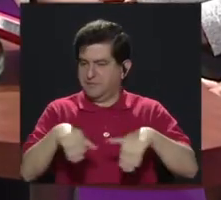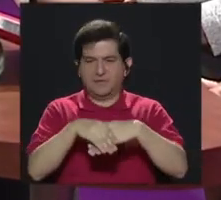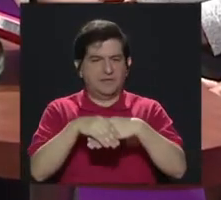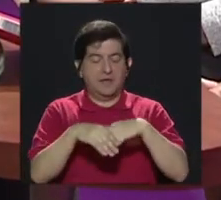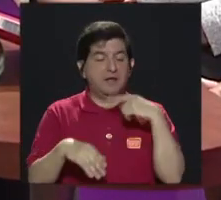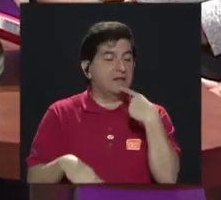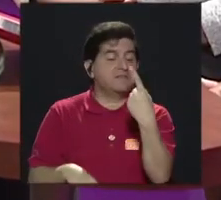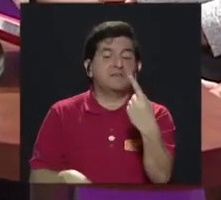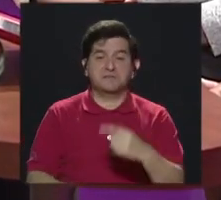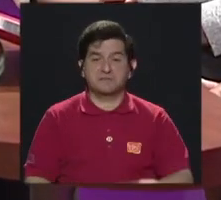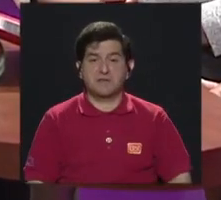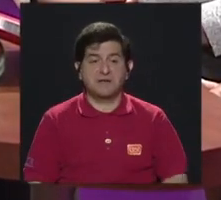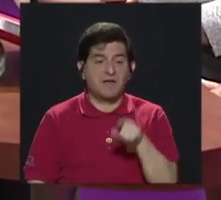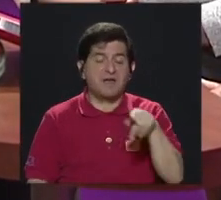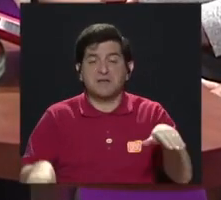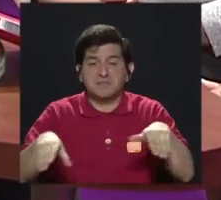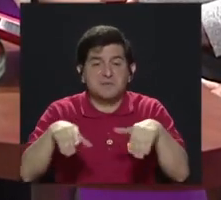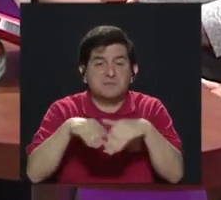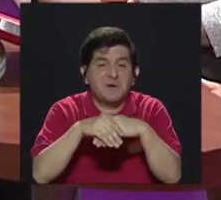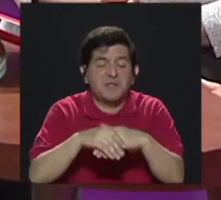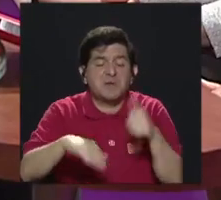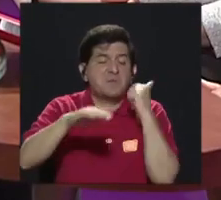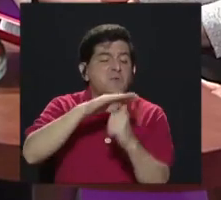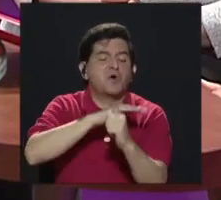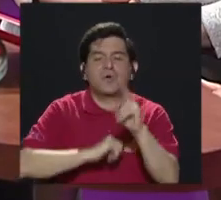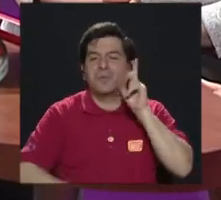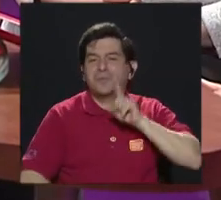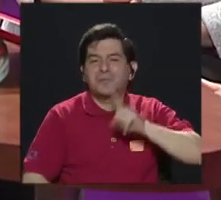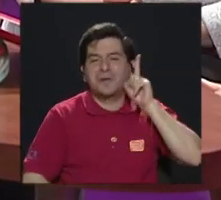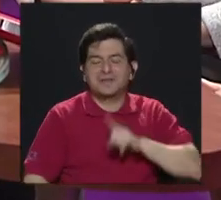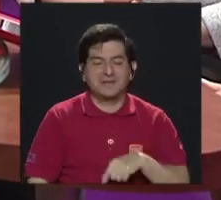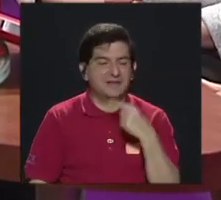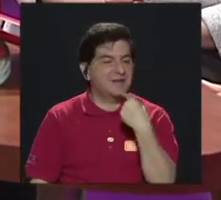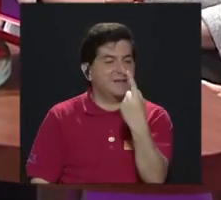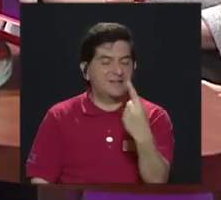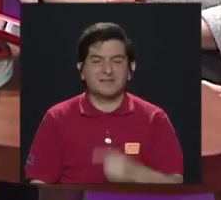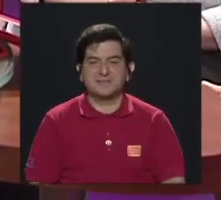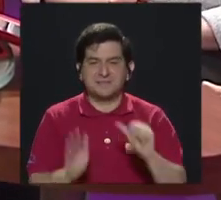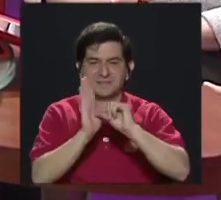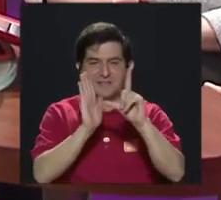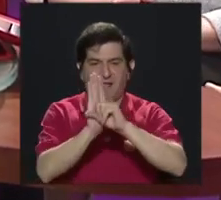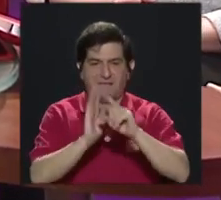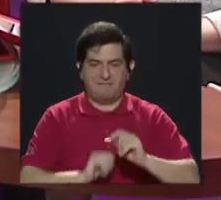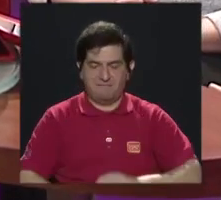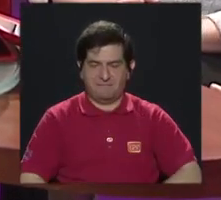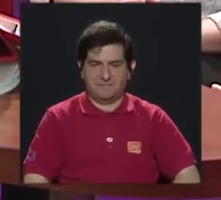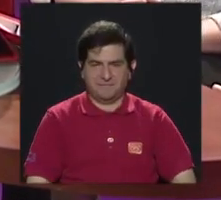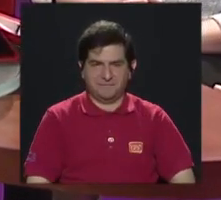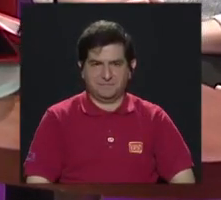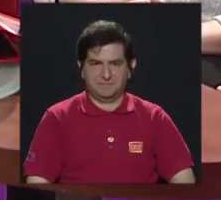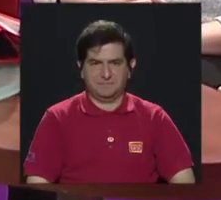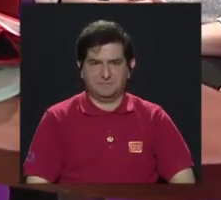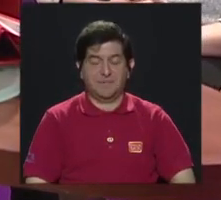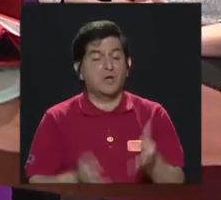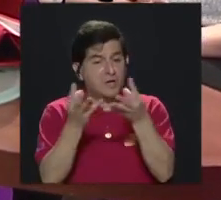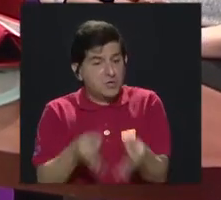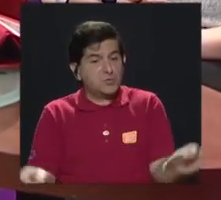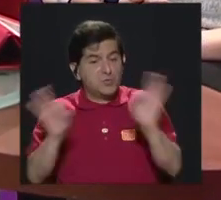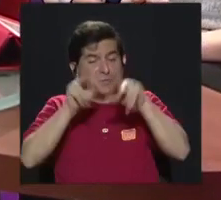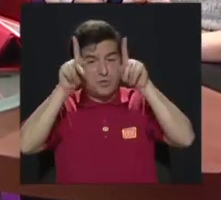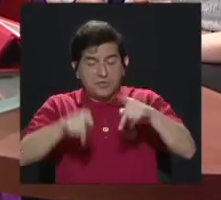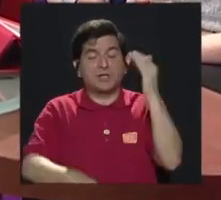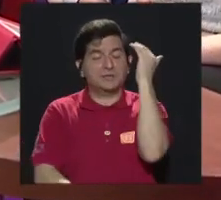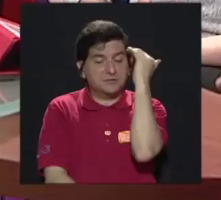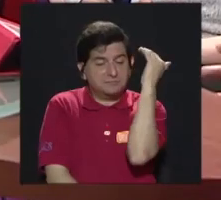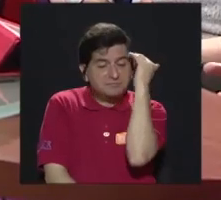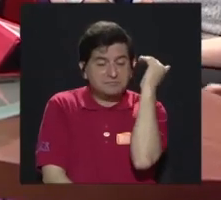ellos llegan y dicen, o sea, es un matrimonio encubierto, eso es mentira. Ellos mienten en la Asamblea Legislativa cuando dicen eso. Entonces, es importante que la gente esté